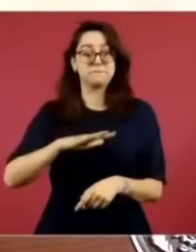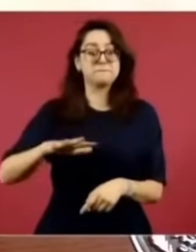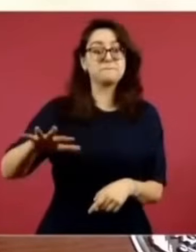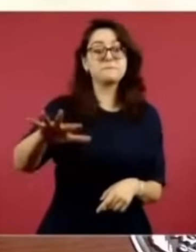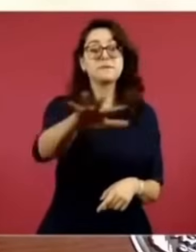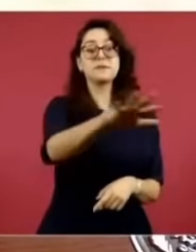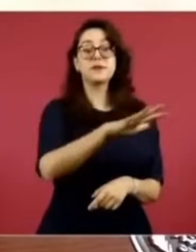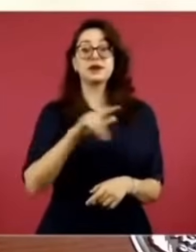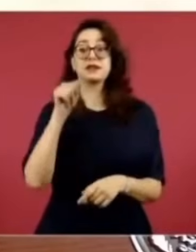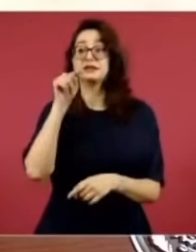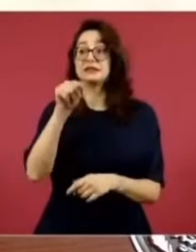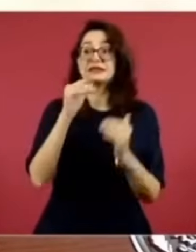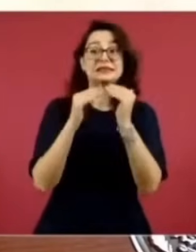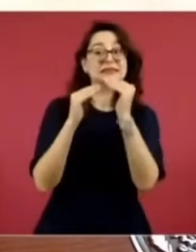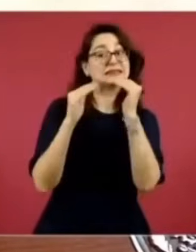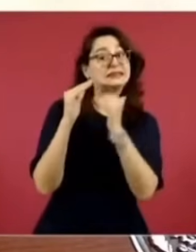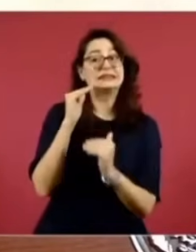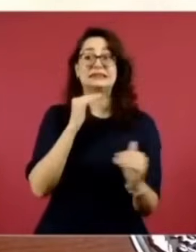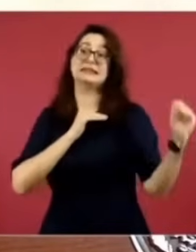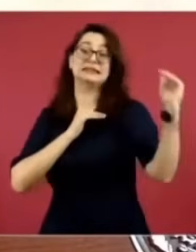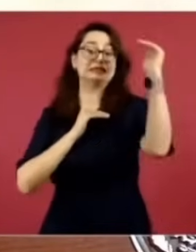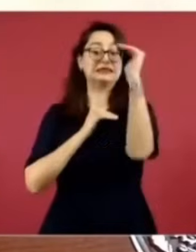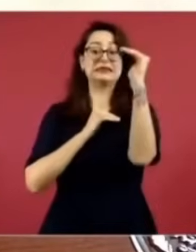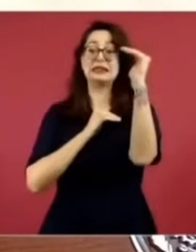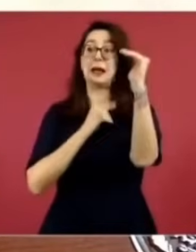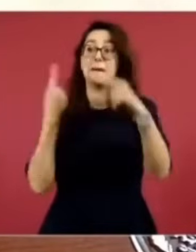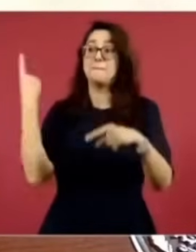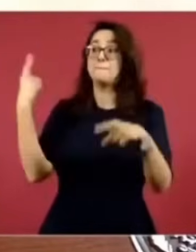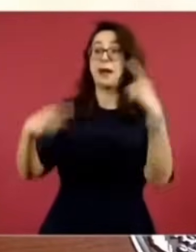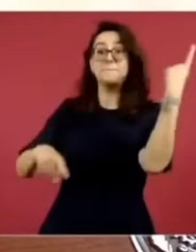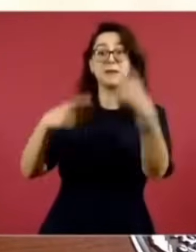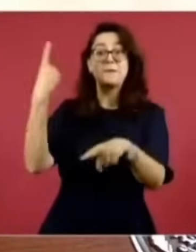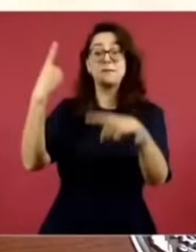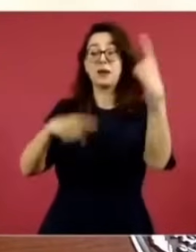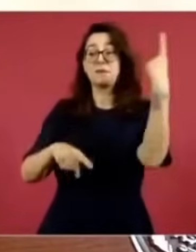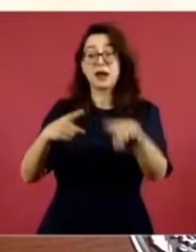es el soberano, es el que manda